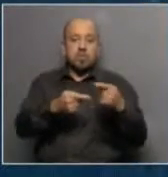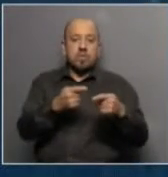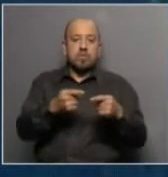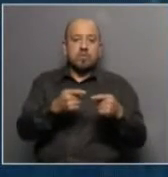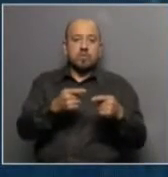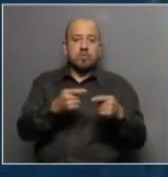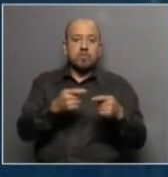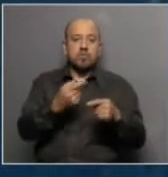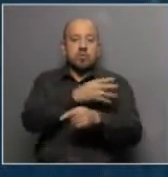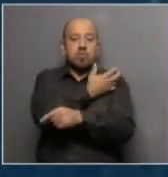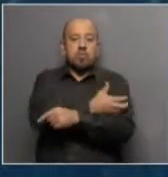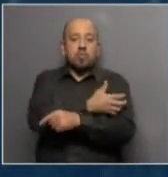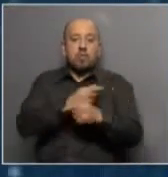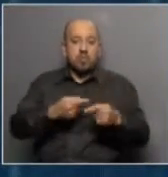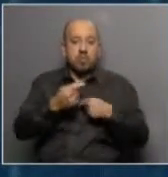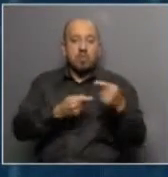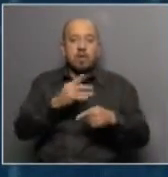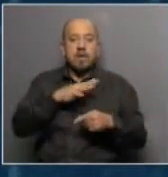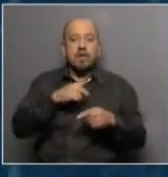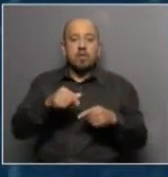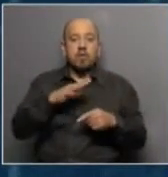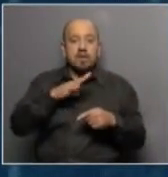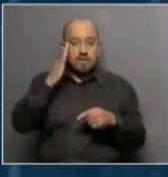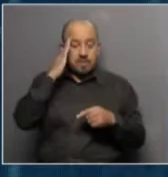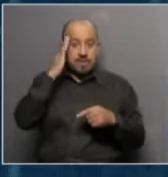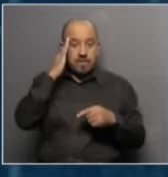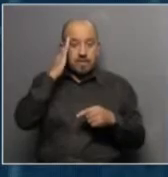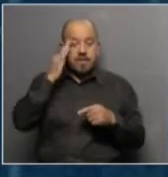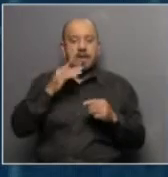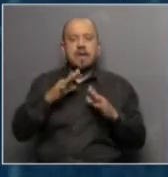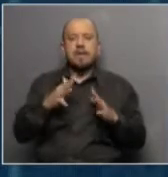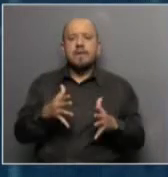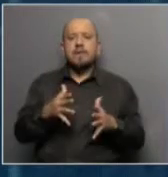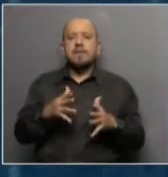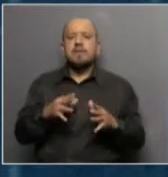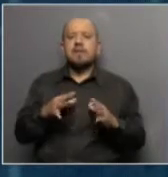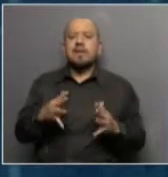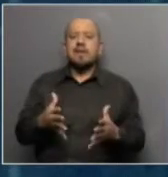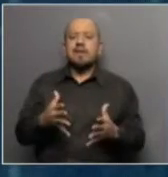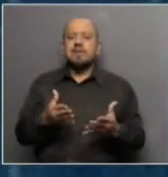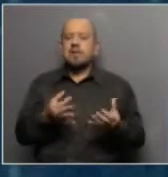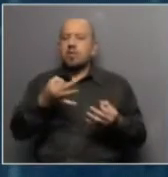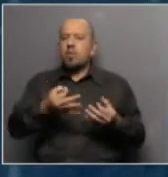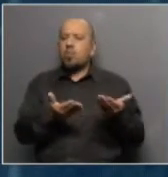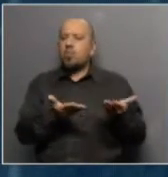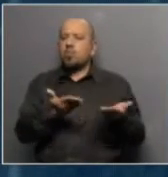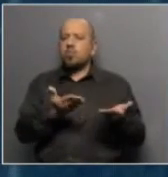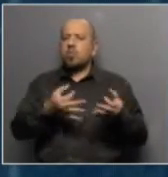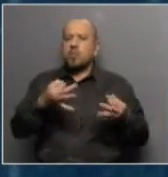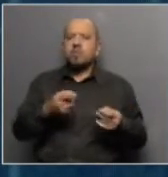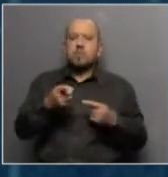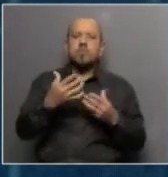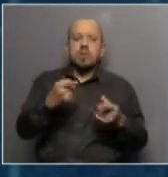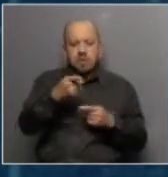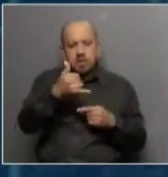pobreza. Entonces, acá lo que hay que tener claro es qué es lo justo. ¿Tú quieres tener